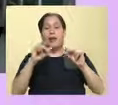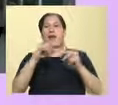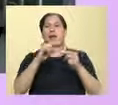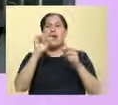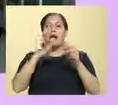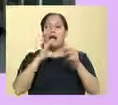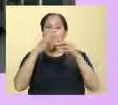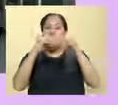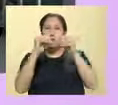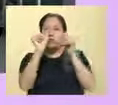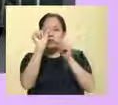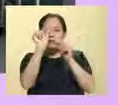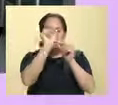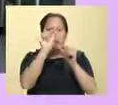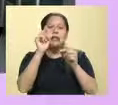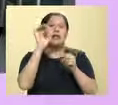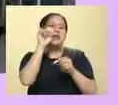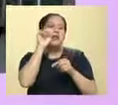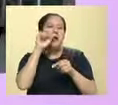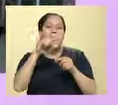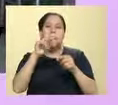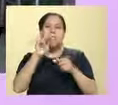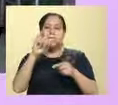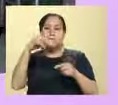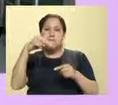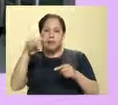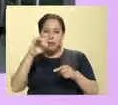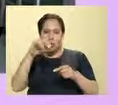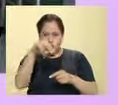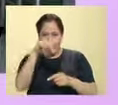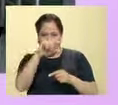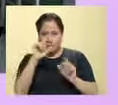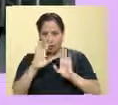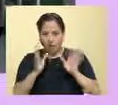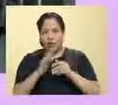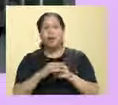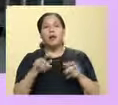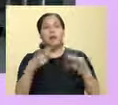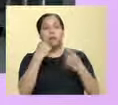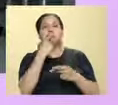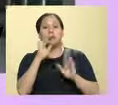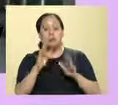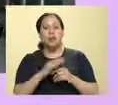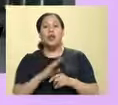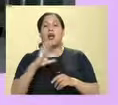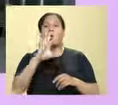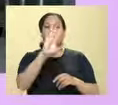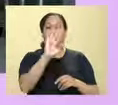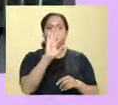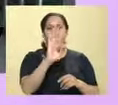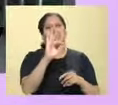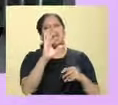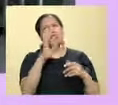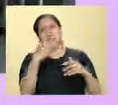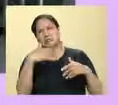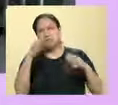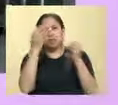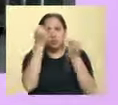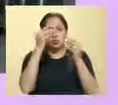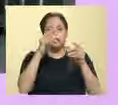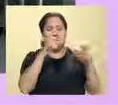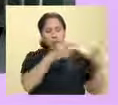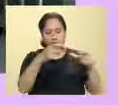piñón también, de muchísima rico aceptación. Ajá. Bueno, con decirte, tenemos 40 y tantos sabores. ¿Y cuál es el sabor